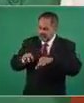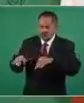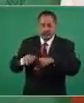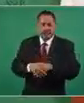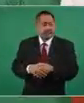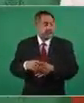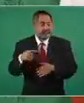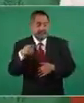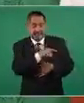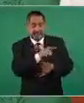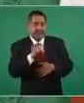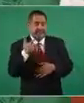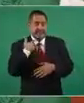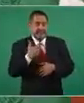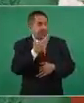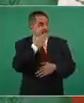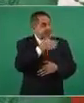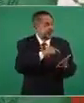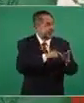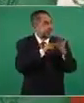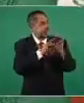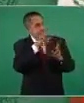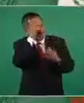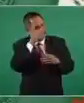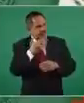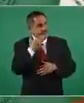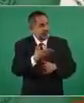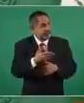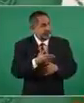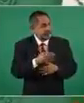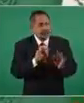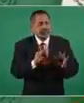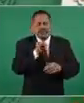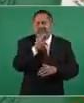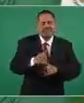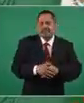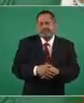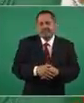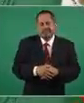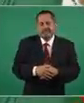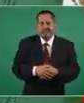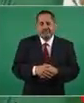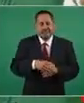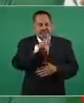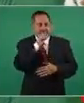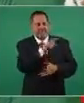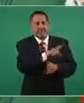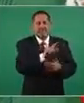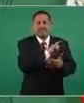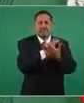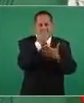fueron un buen ejemplo, porque actuaron también como delincuentes.